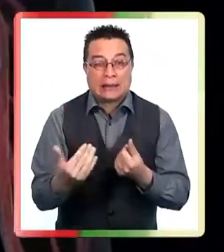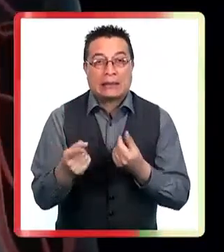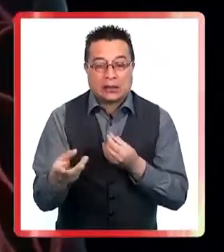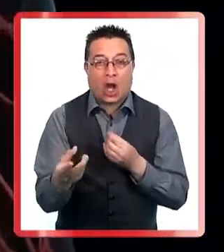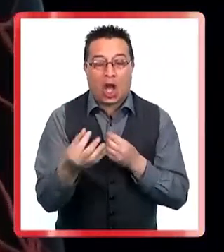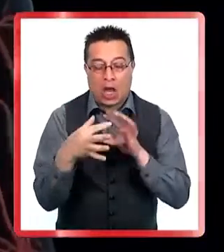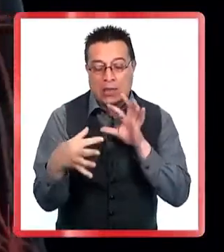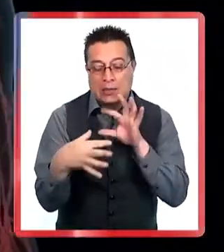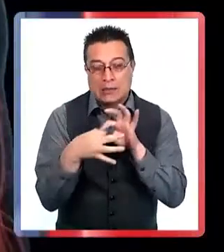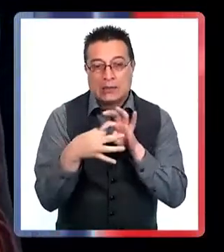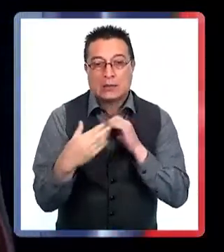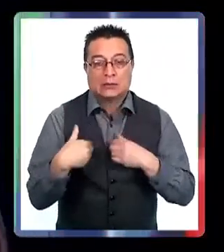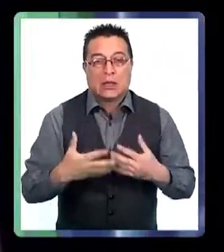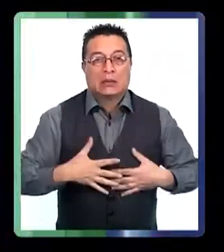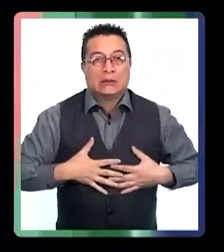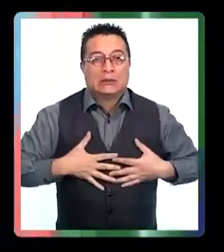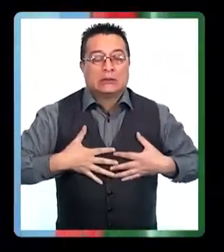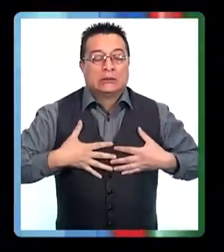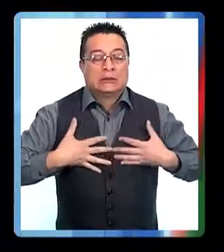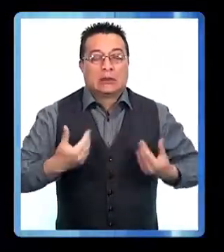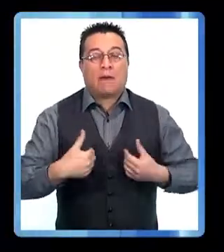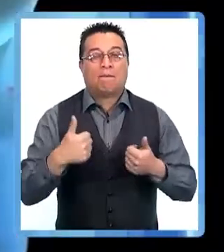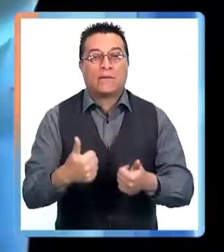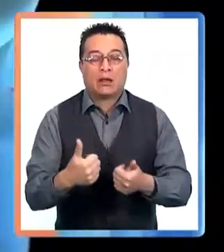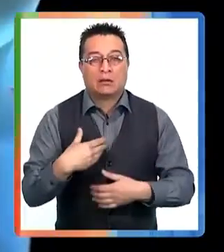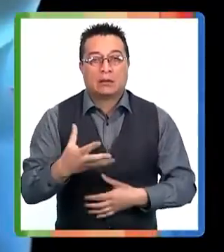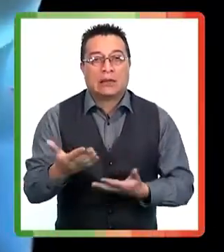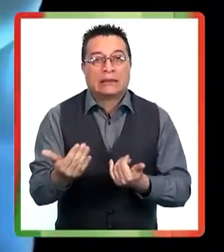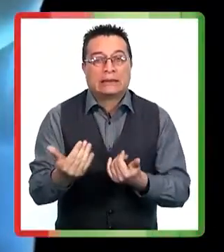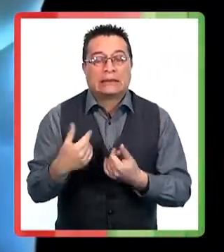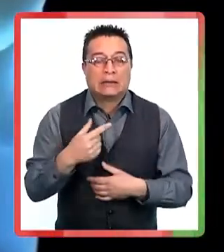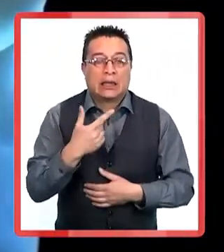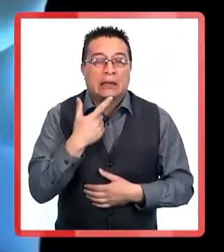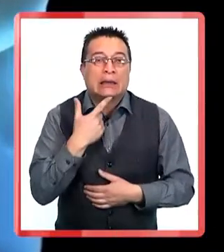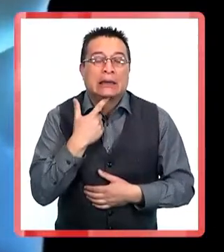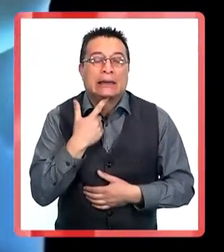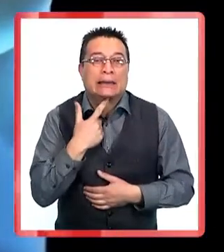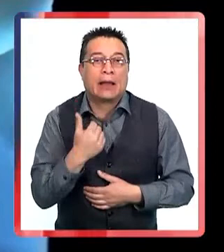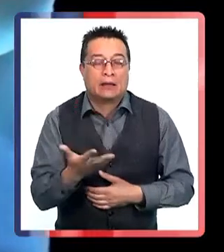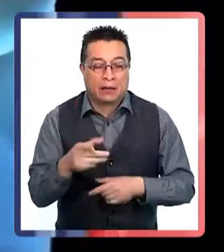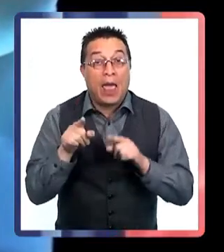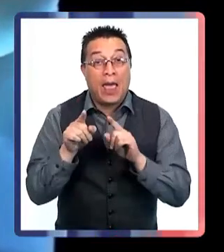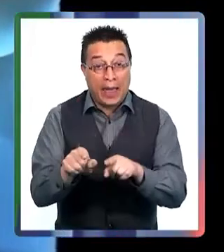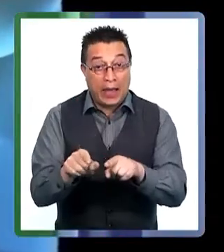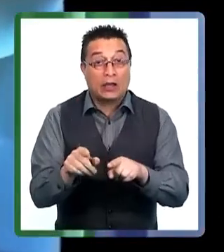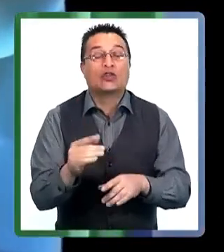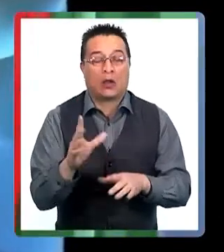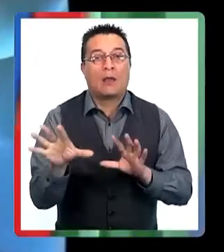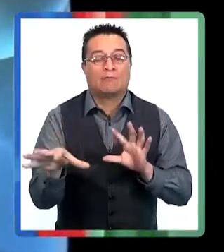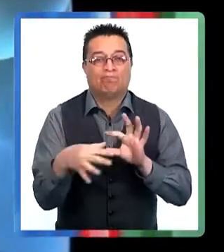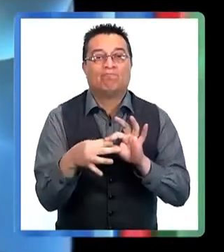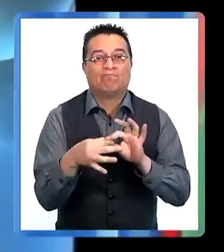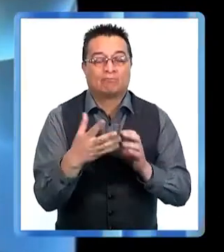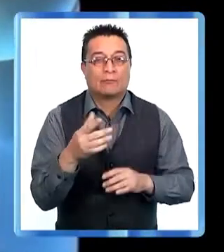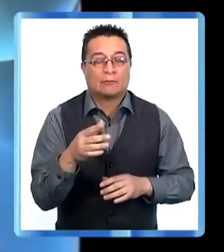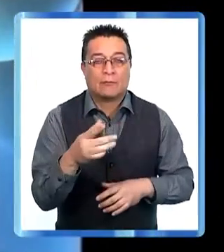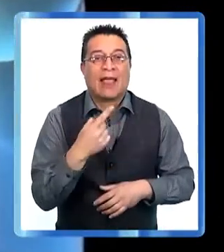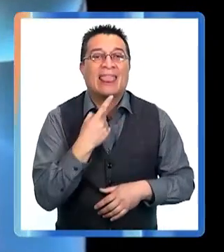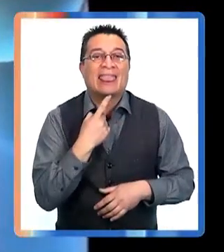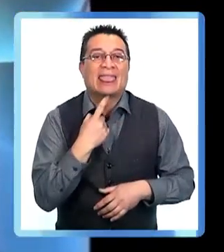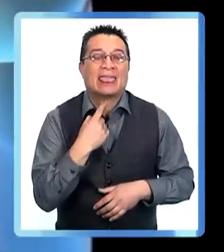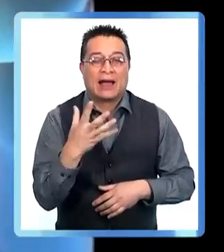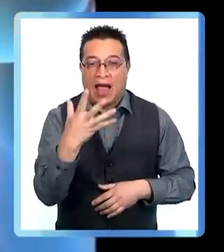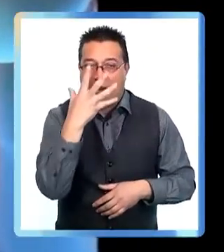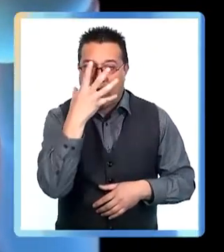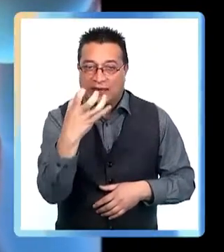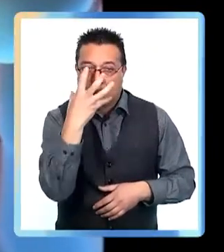esa sustancia para sentirme, entre comillas, bien. Eso es adicción.